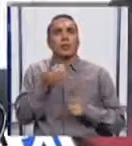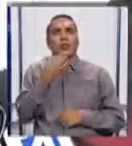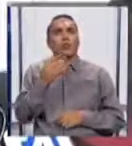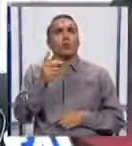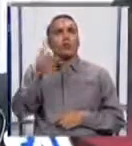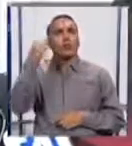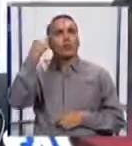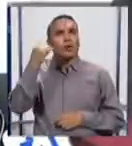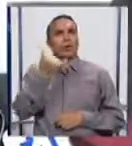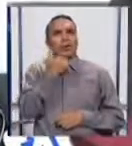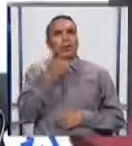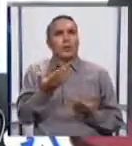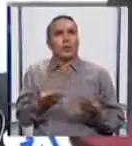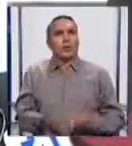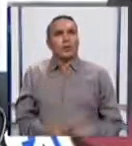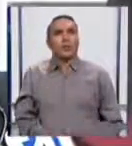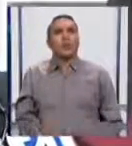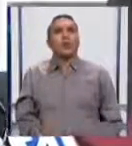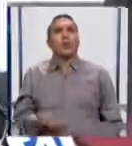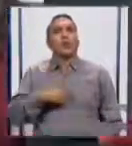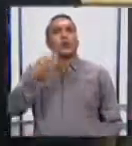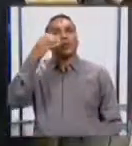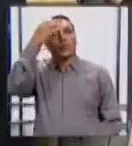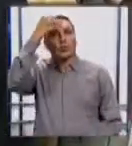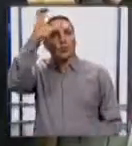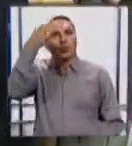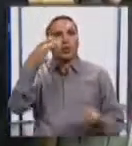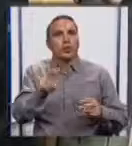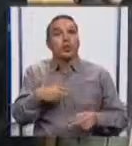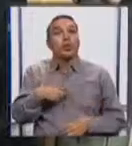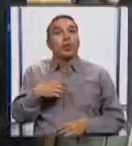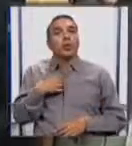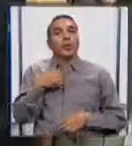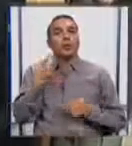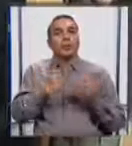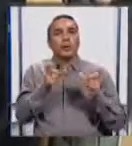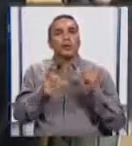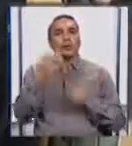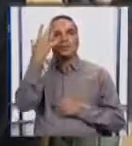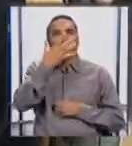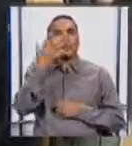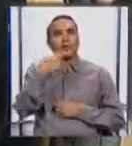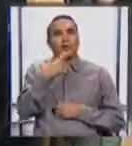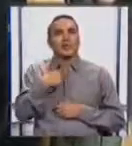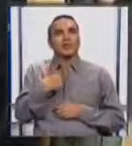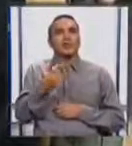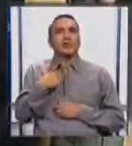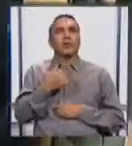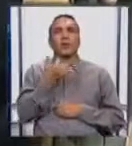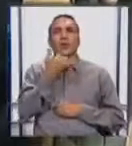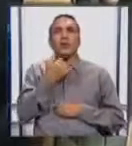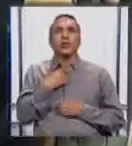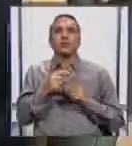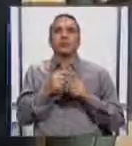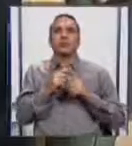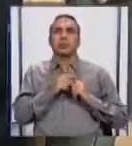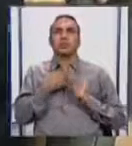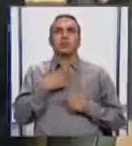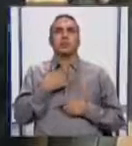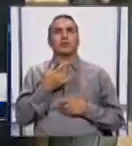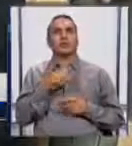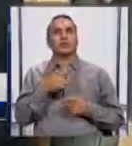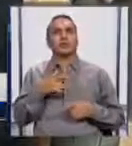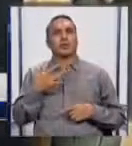Estado plurinacional e intercultural. El pueblo afroecuatoriano está totalmente ofendido por estas expresiones.